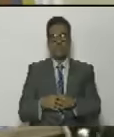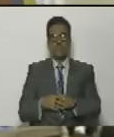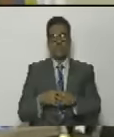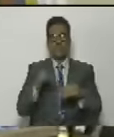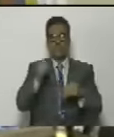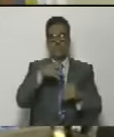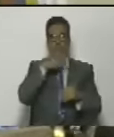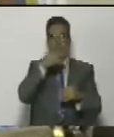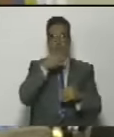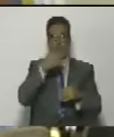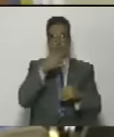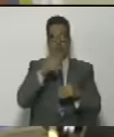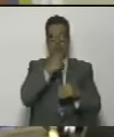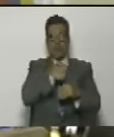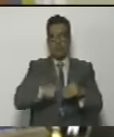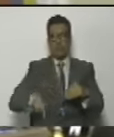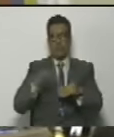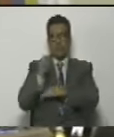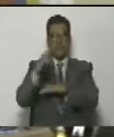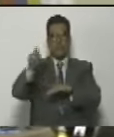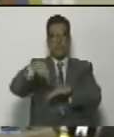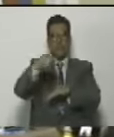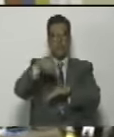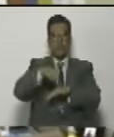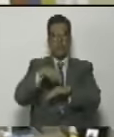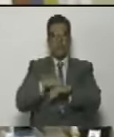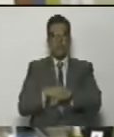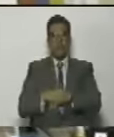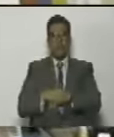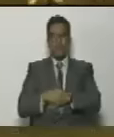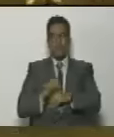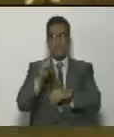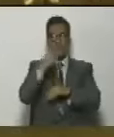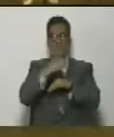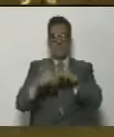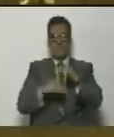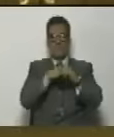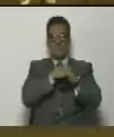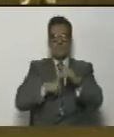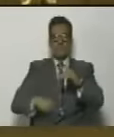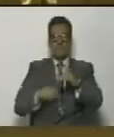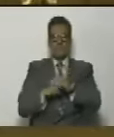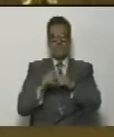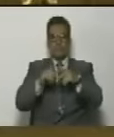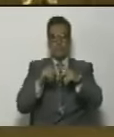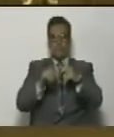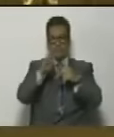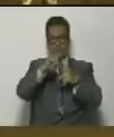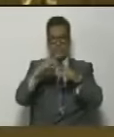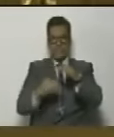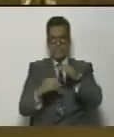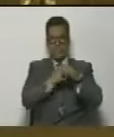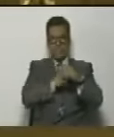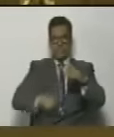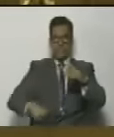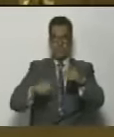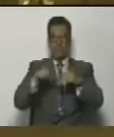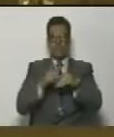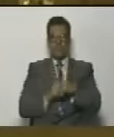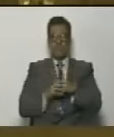Muy buenas tardes, presidente de la Asamblea Nacional, primer vicepresidente, segunda vicepresidenta,